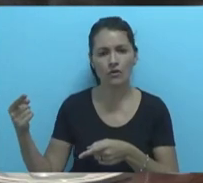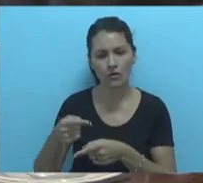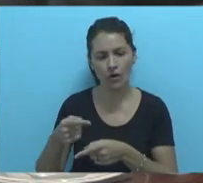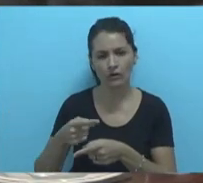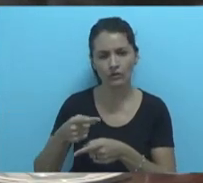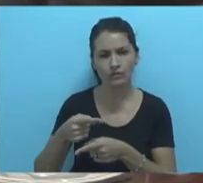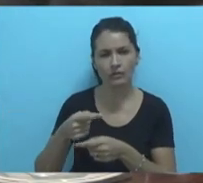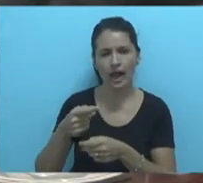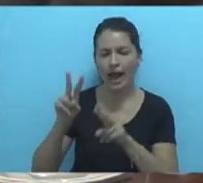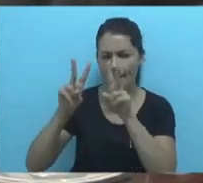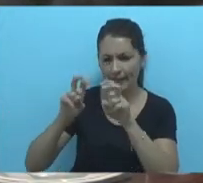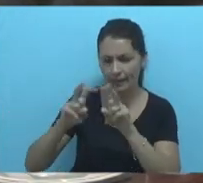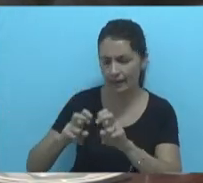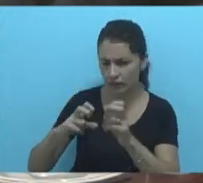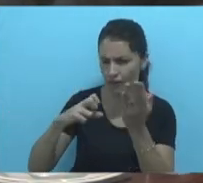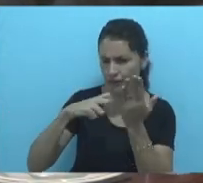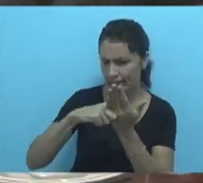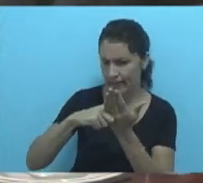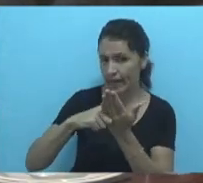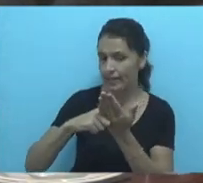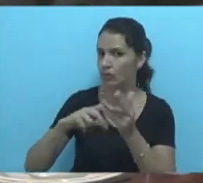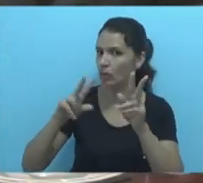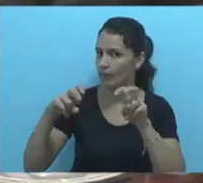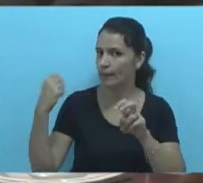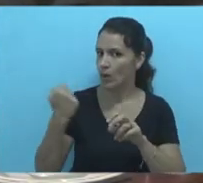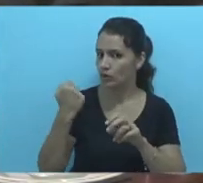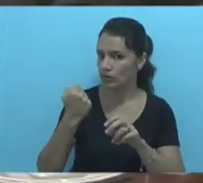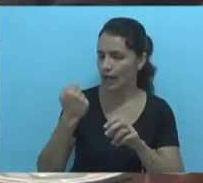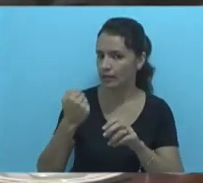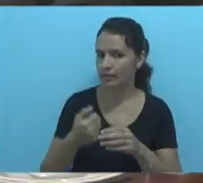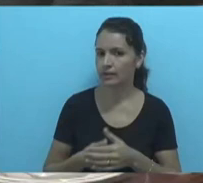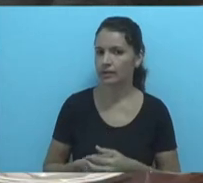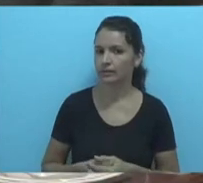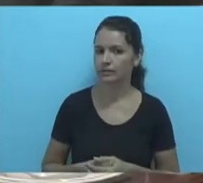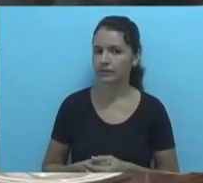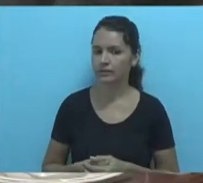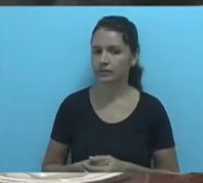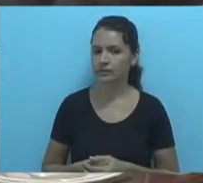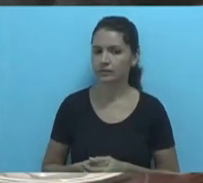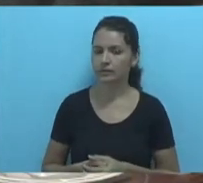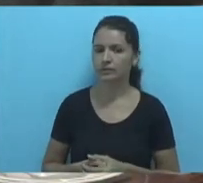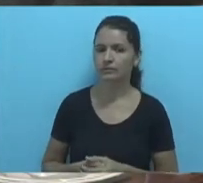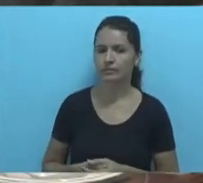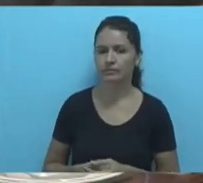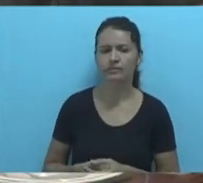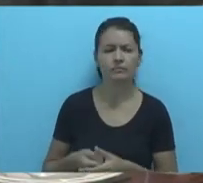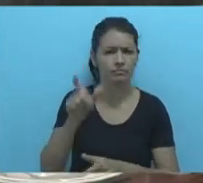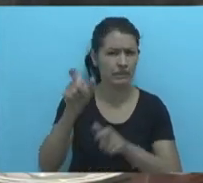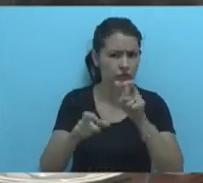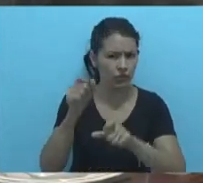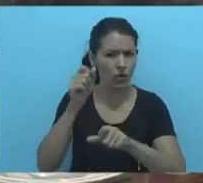que están investigando una causa muy importante donde ya tiene sentencia, acusados,